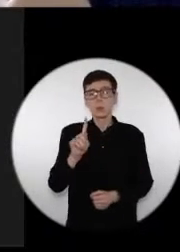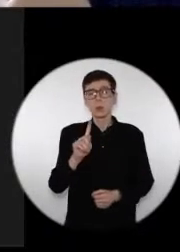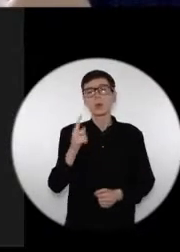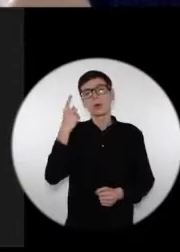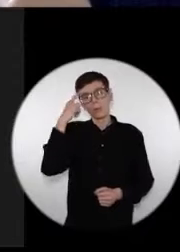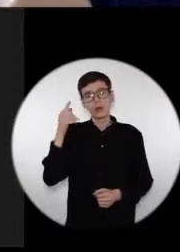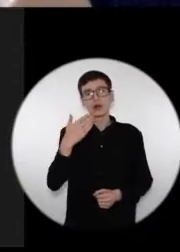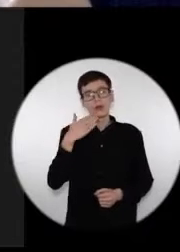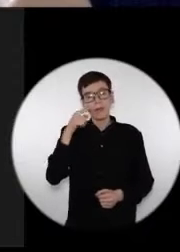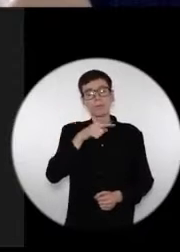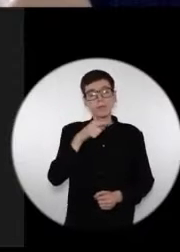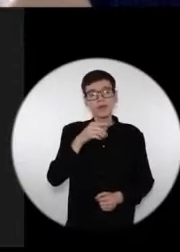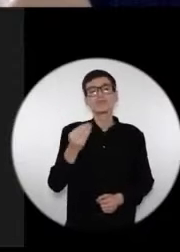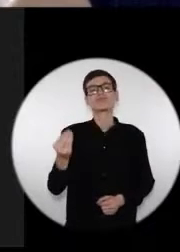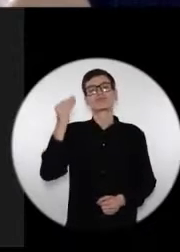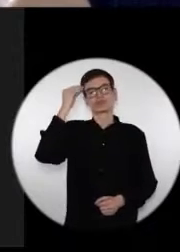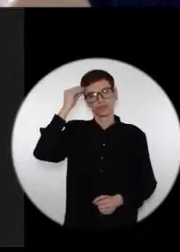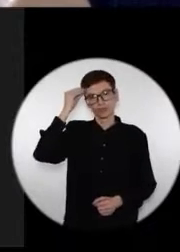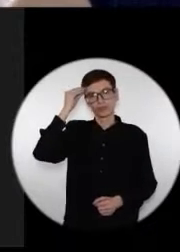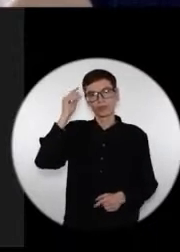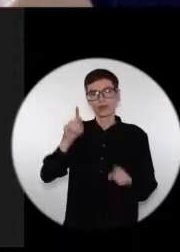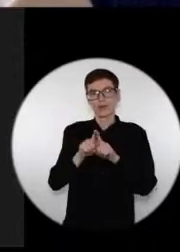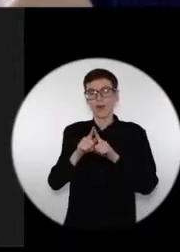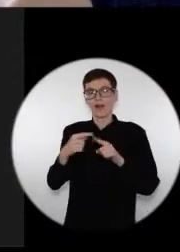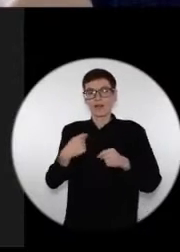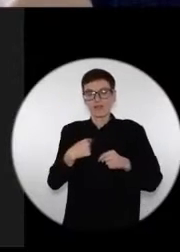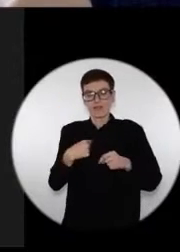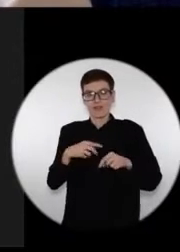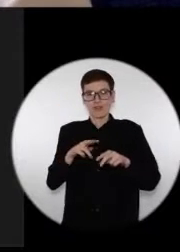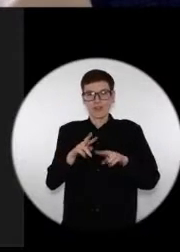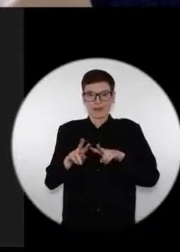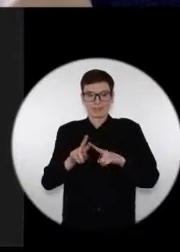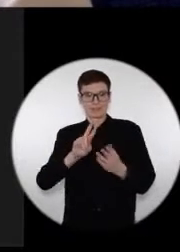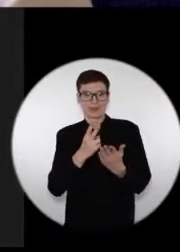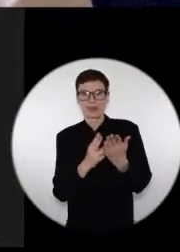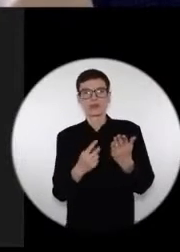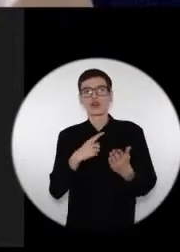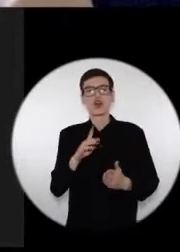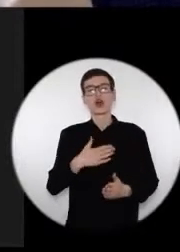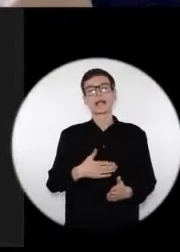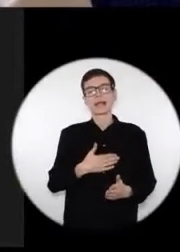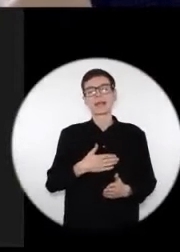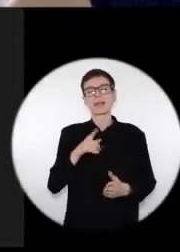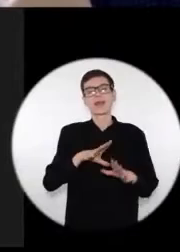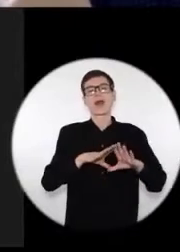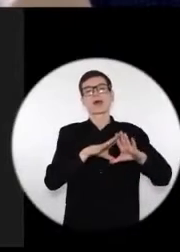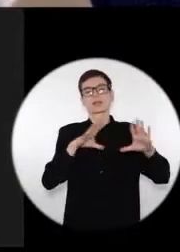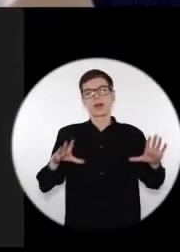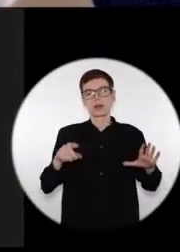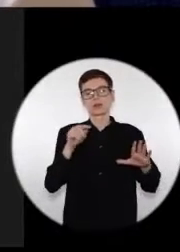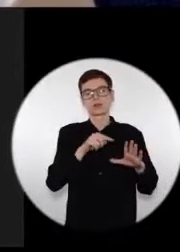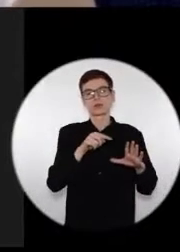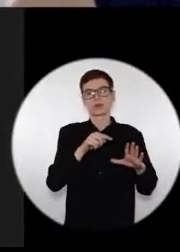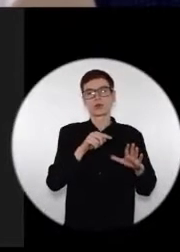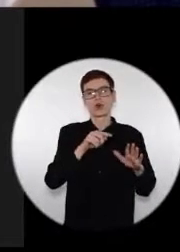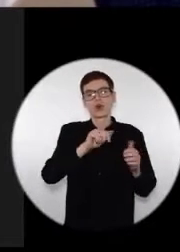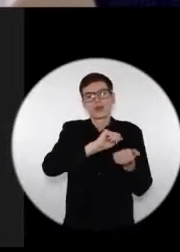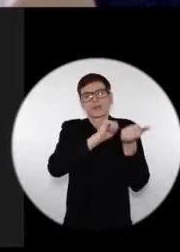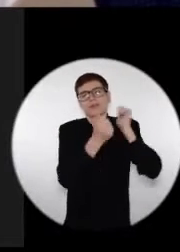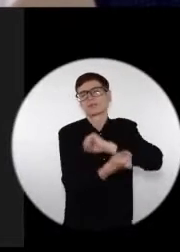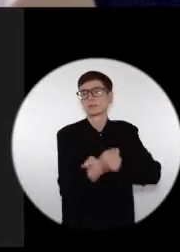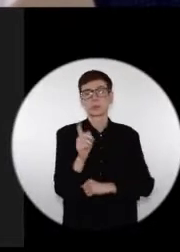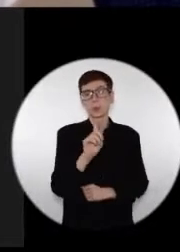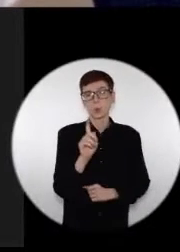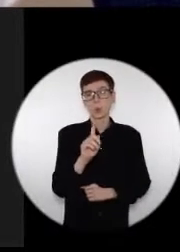pero sí tener en mente que yo iba a hacer esta traducción y yo no quería que se transformara tanto